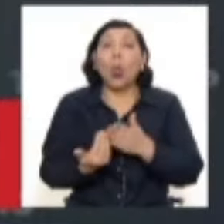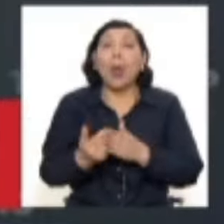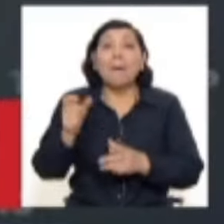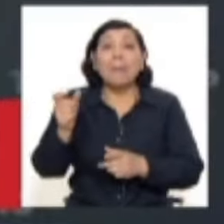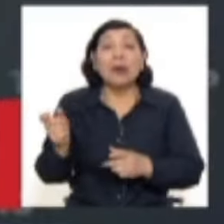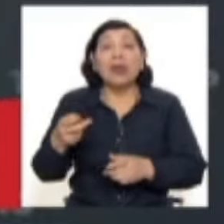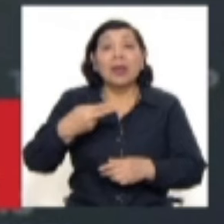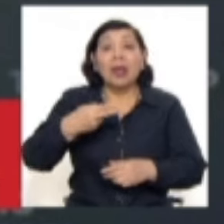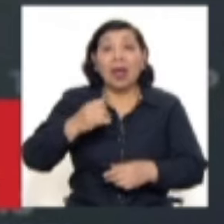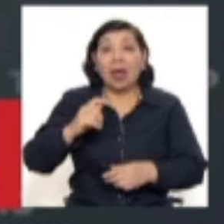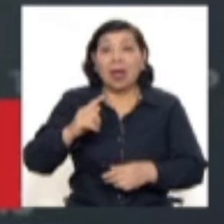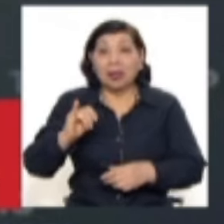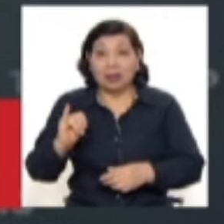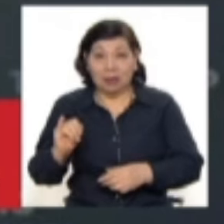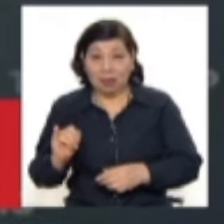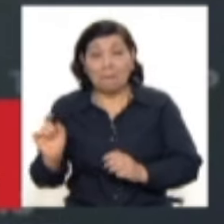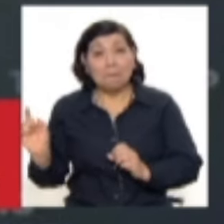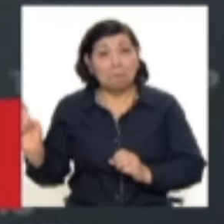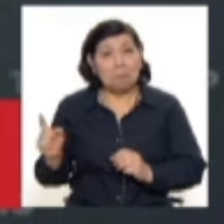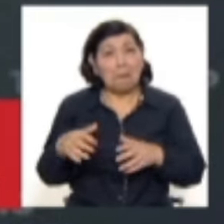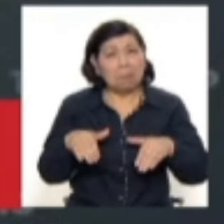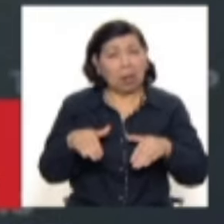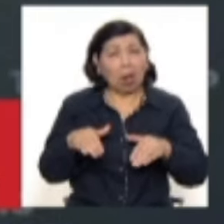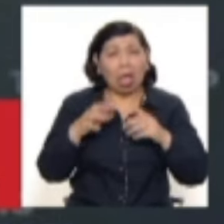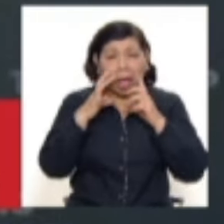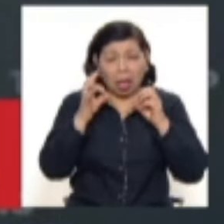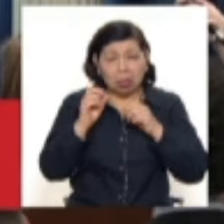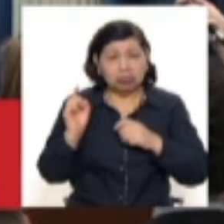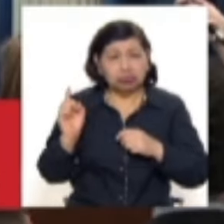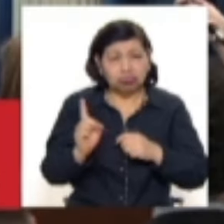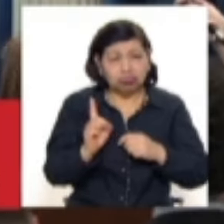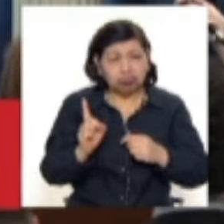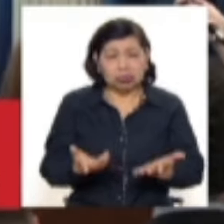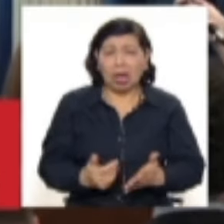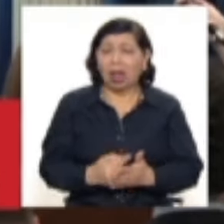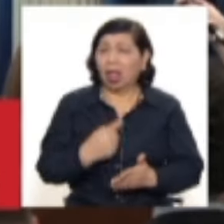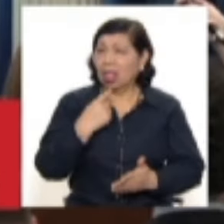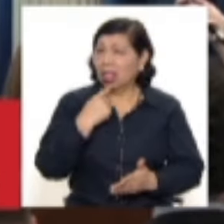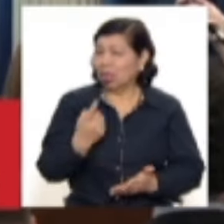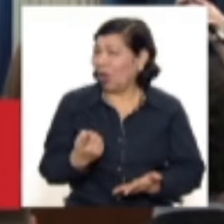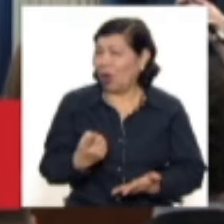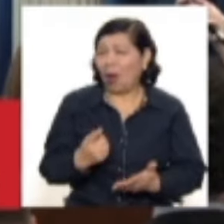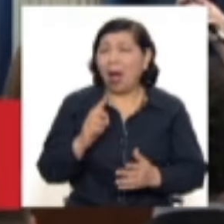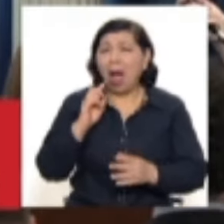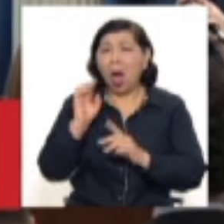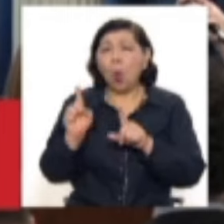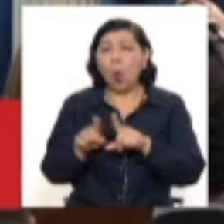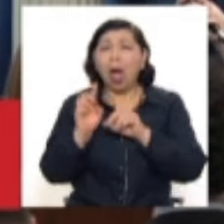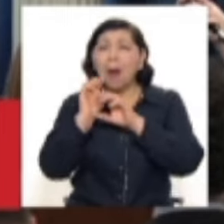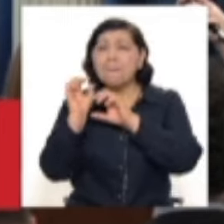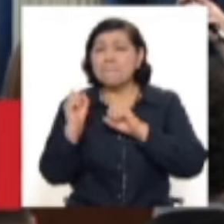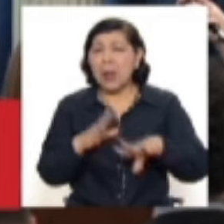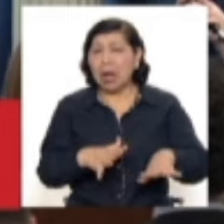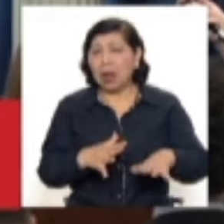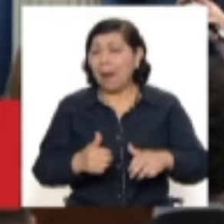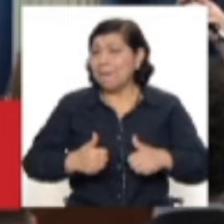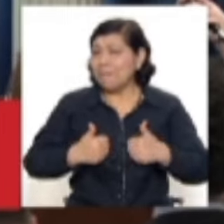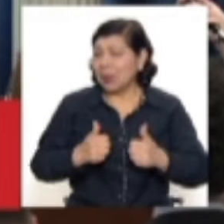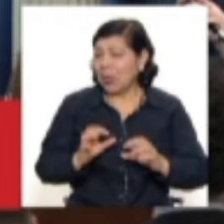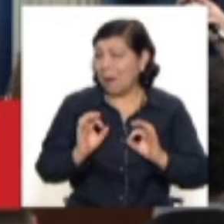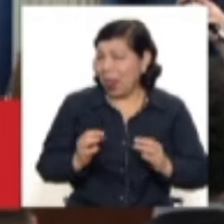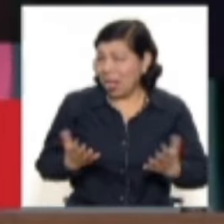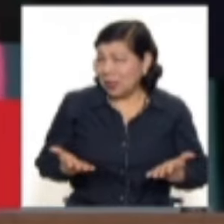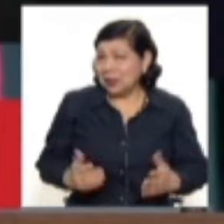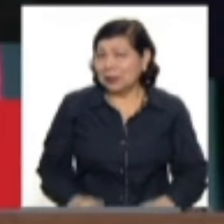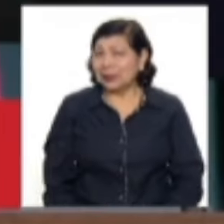migrantes haitianos que comen gatos y perros domésticos en Ohio, calificándolas de basura que ponen vidas en